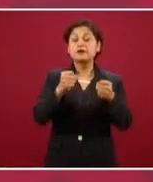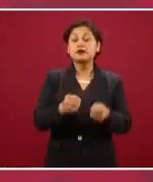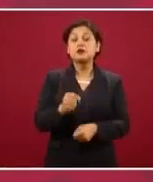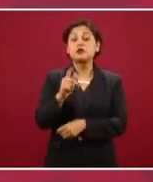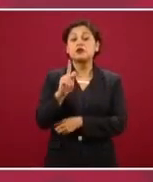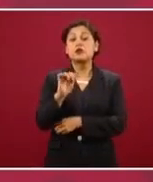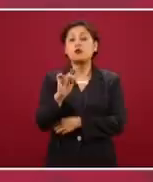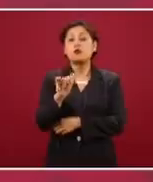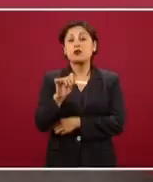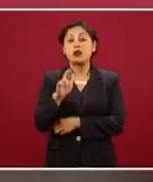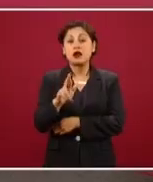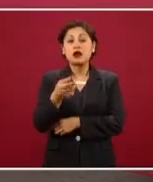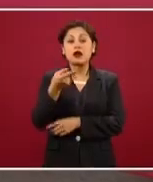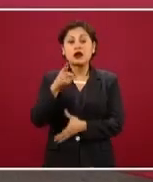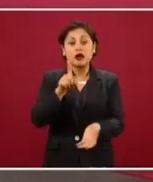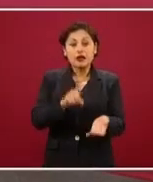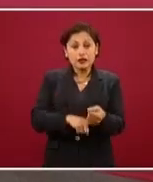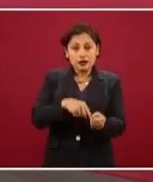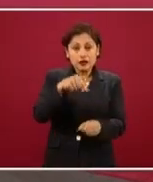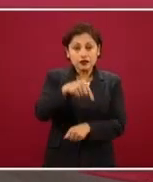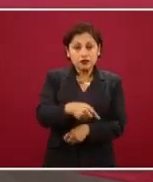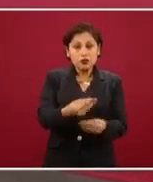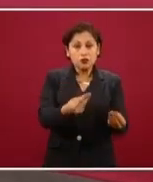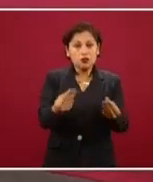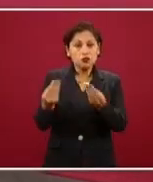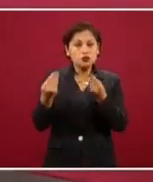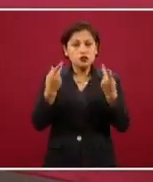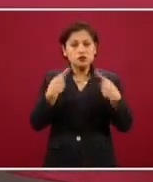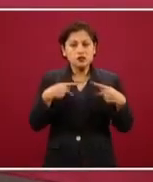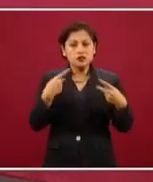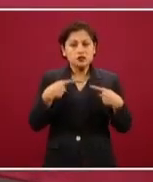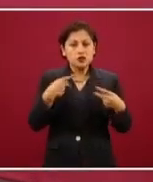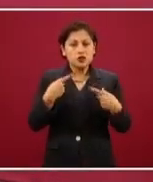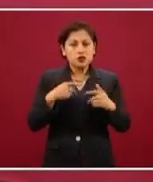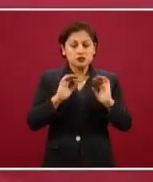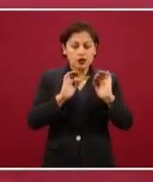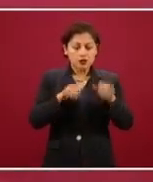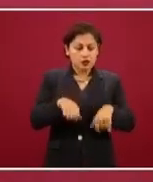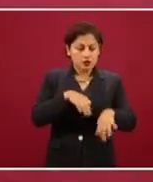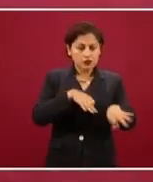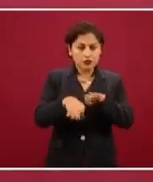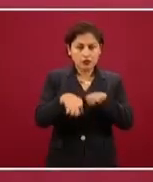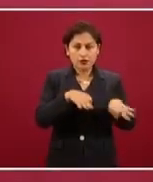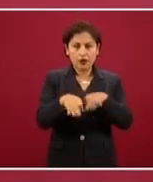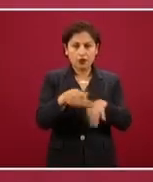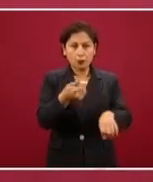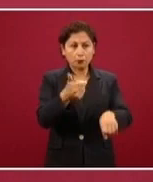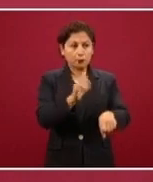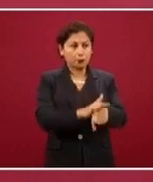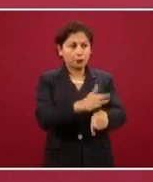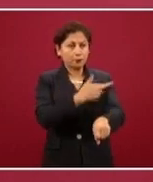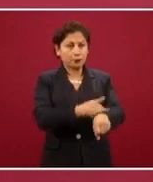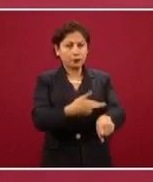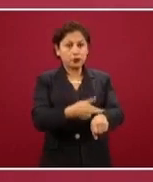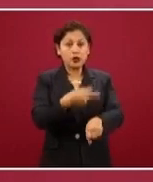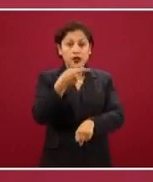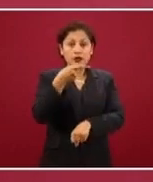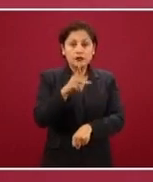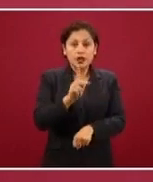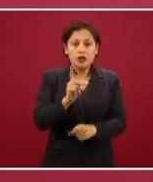más trabajadores administrativos que médicos y que enfermeras.